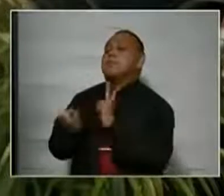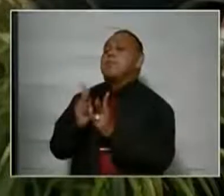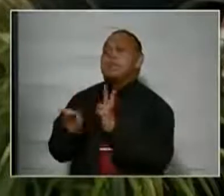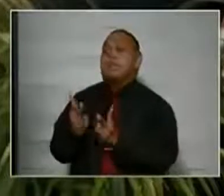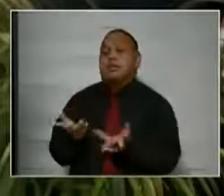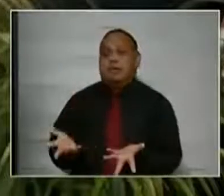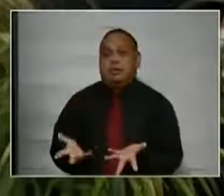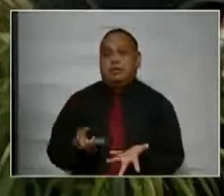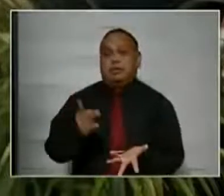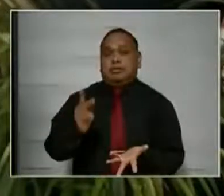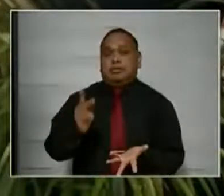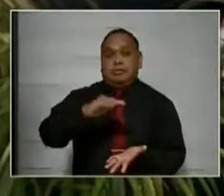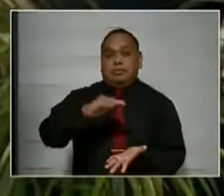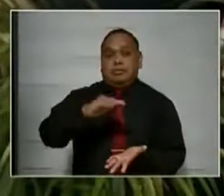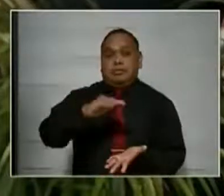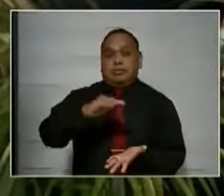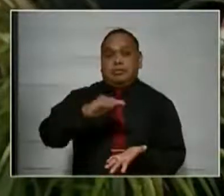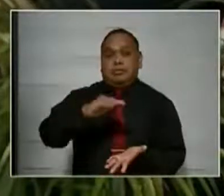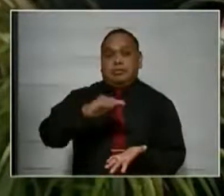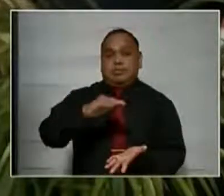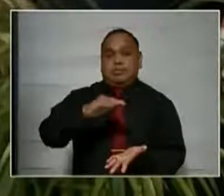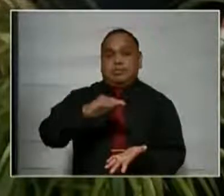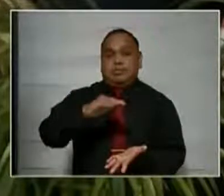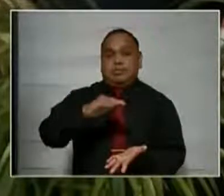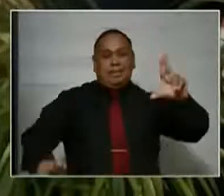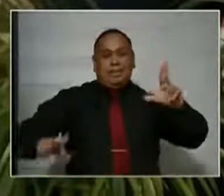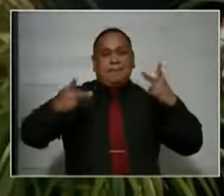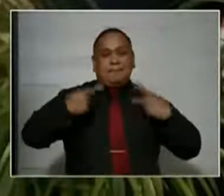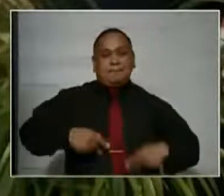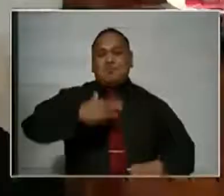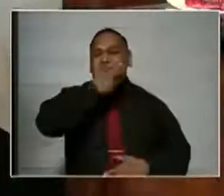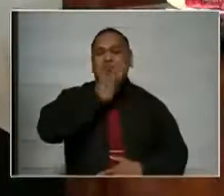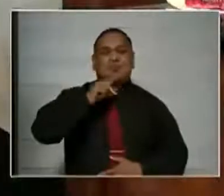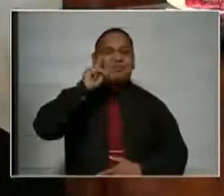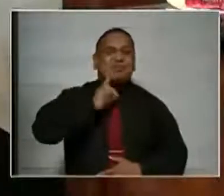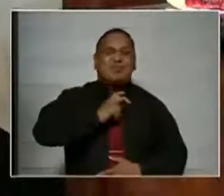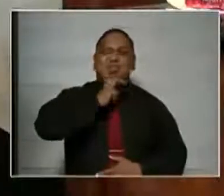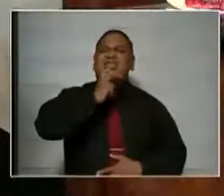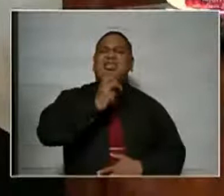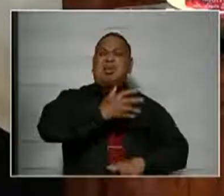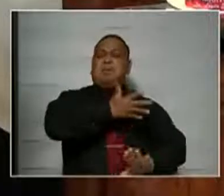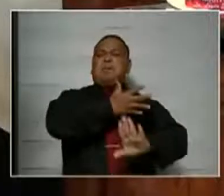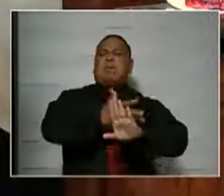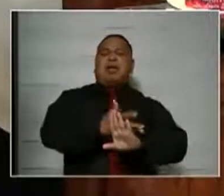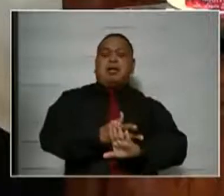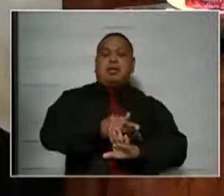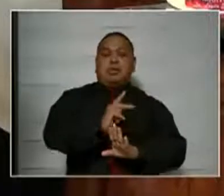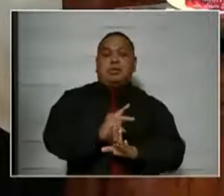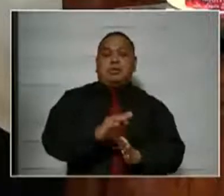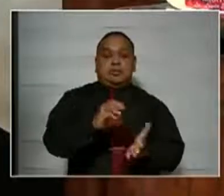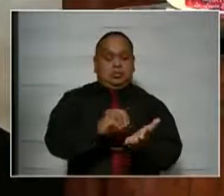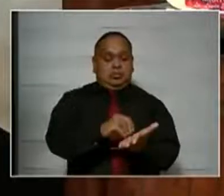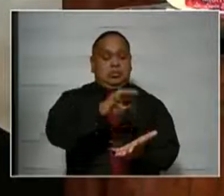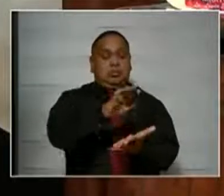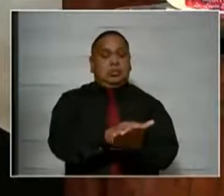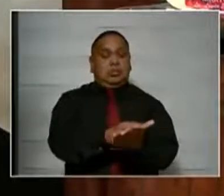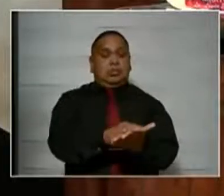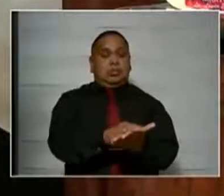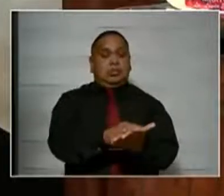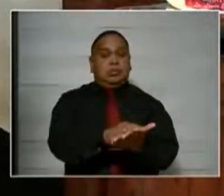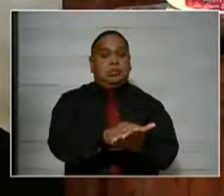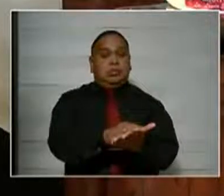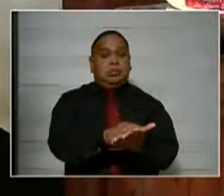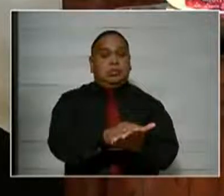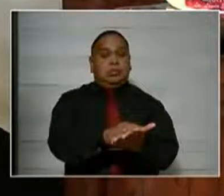esos términos en que es una burla para los mexicanos y para la democracia no hemos cambiado una sola palabra les puedo asegurar que estamos